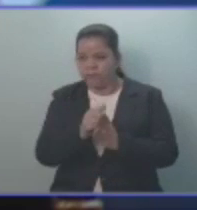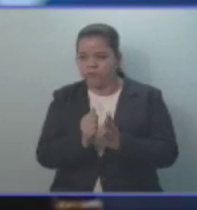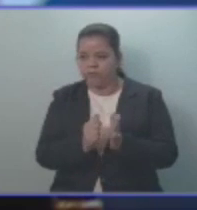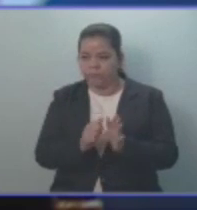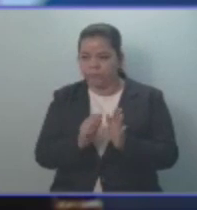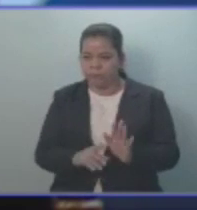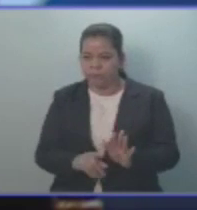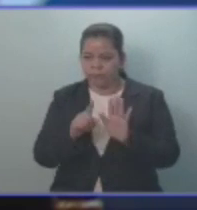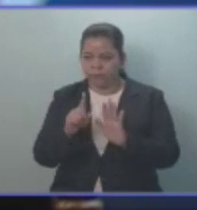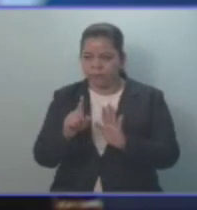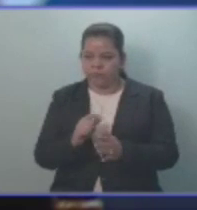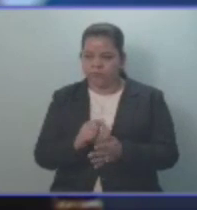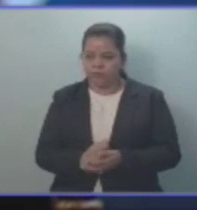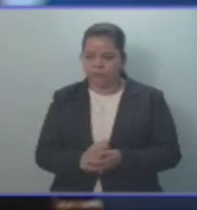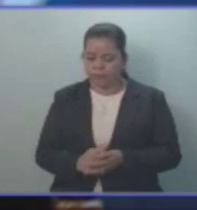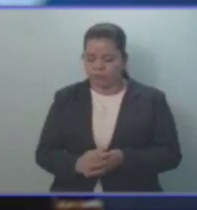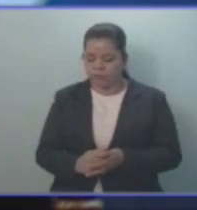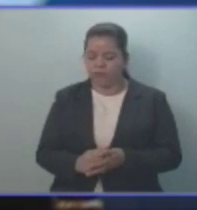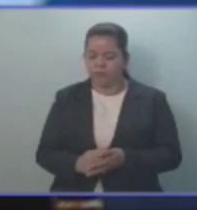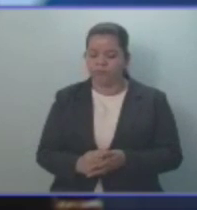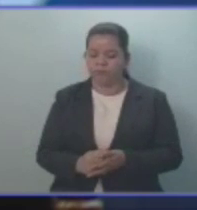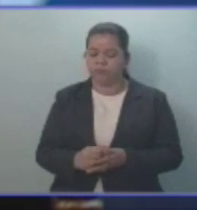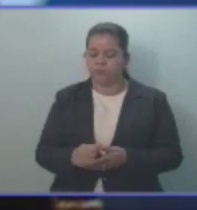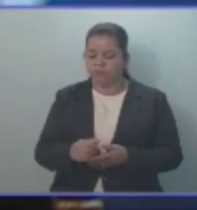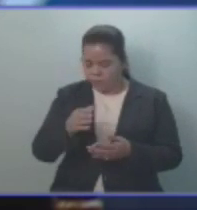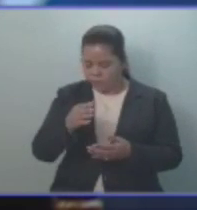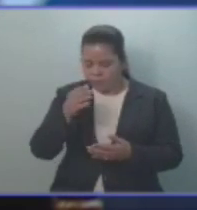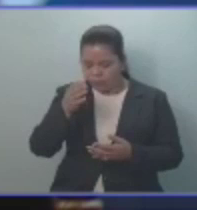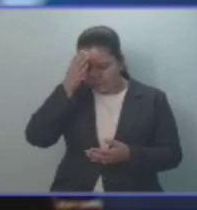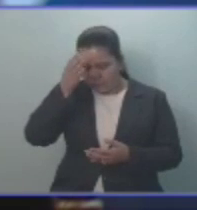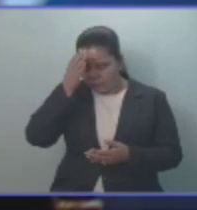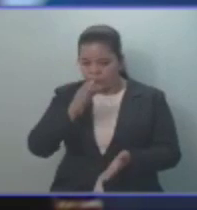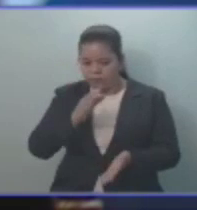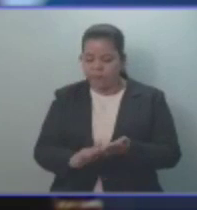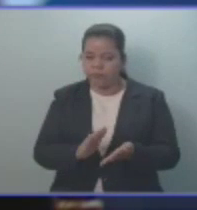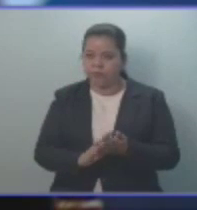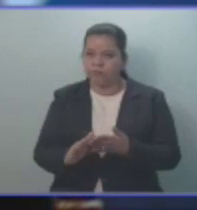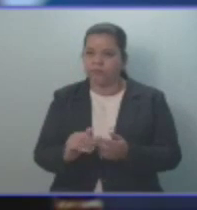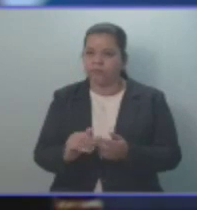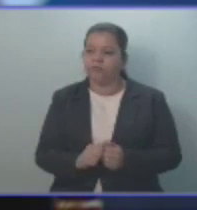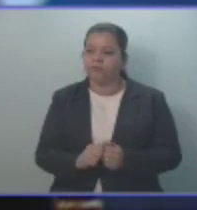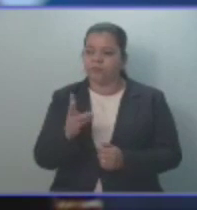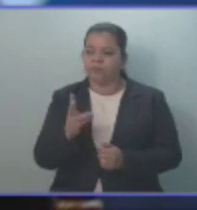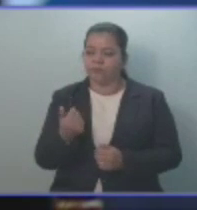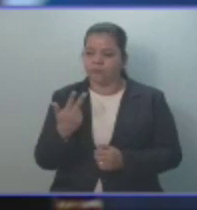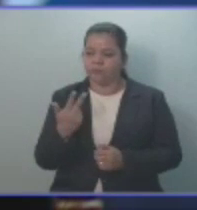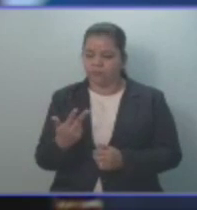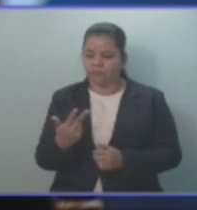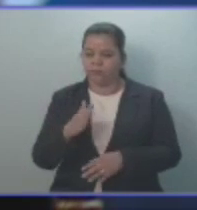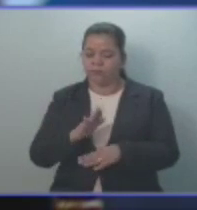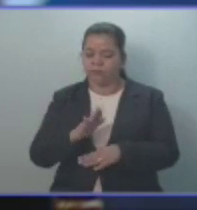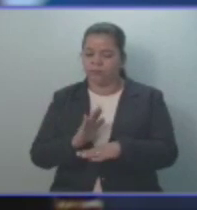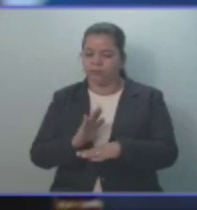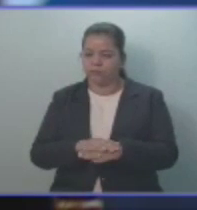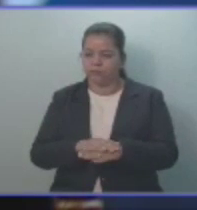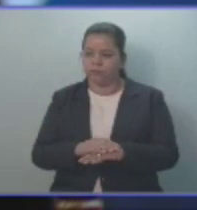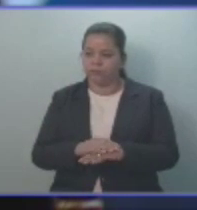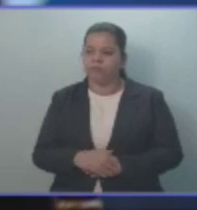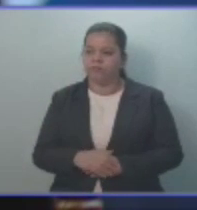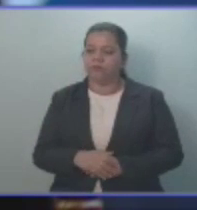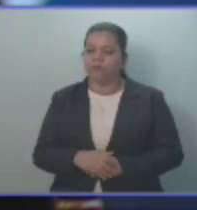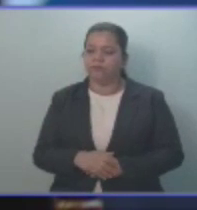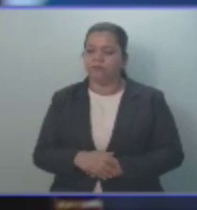16, deferimiento de pago. Sección 3, notificación